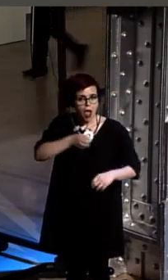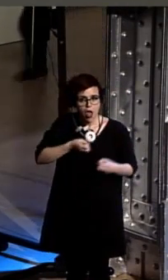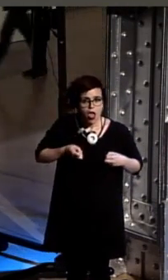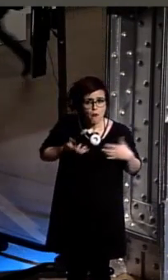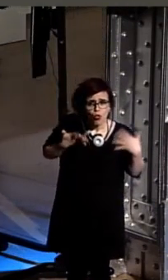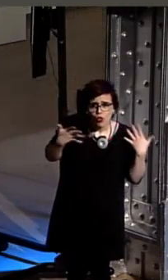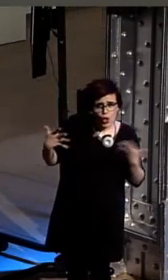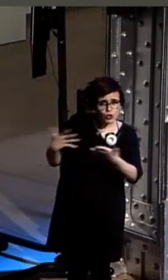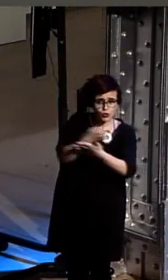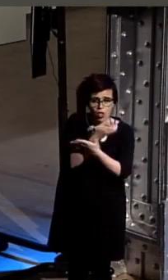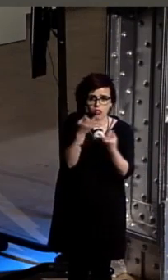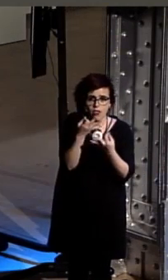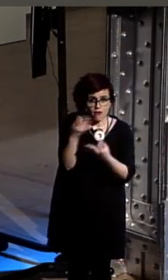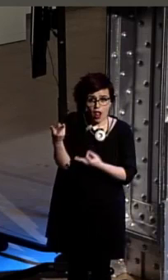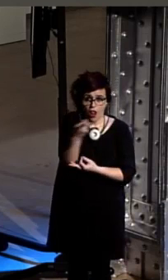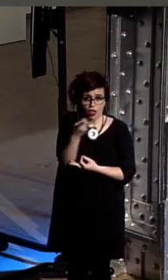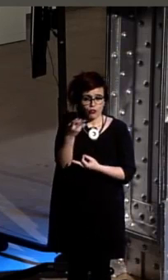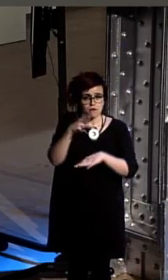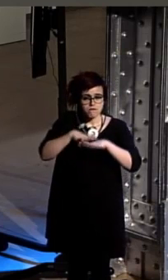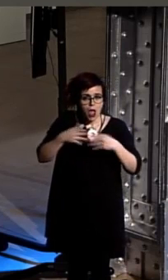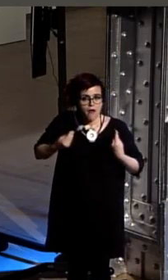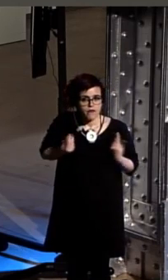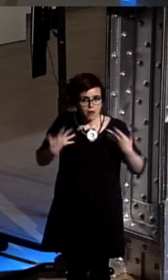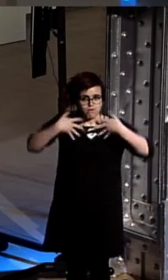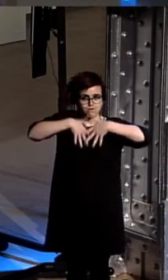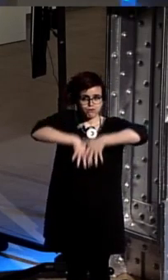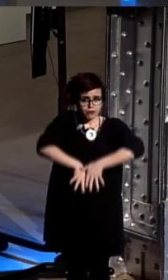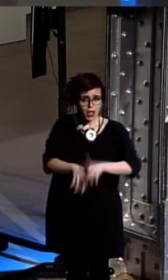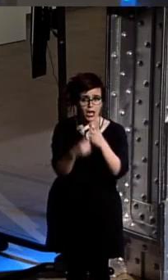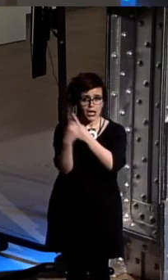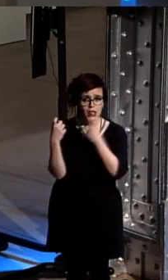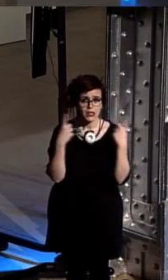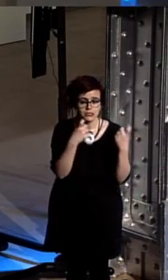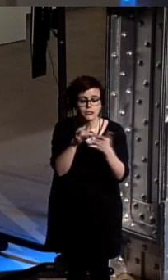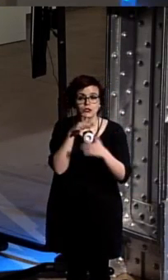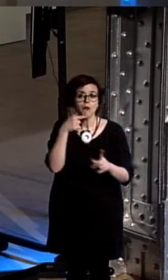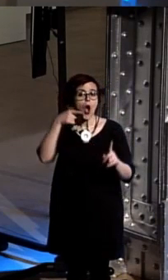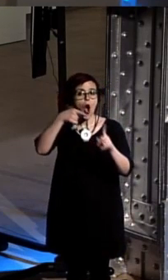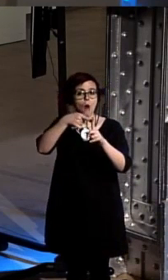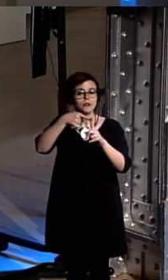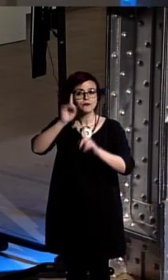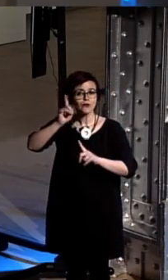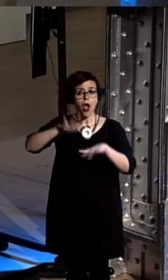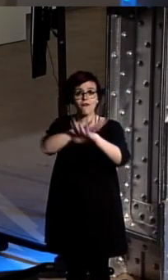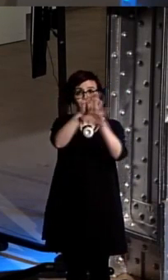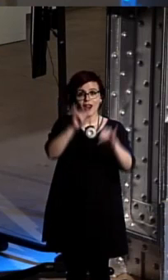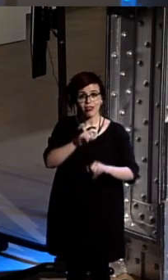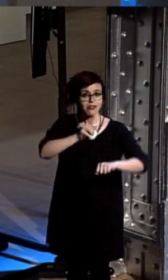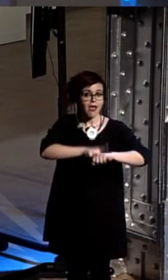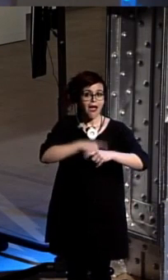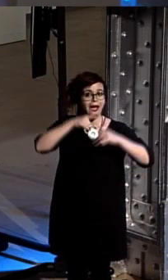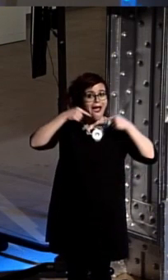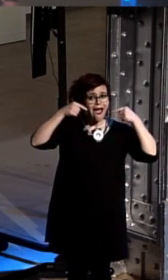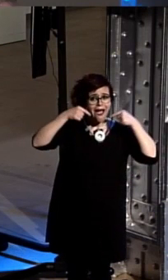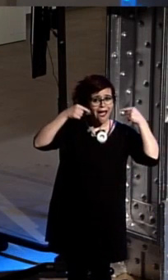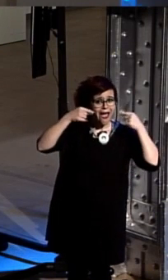decir, no es útil pretender que estamos felices todo el rato, y son